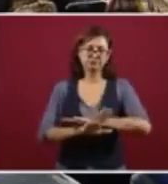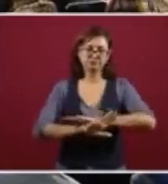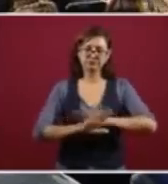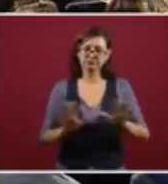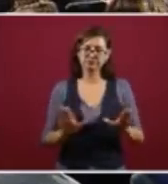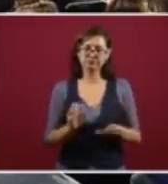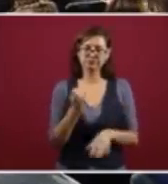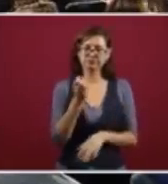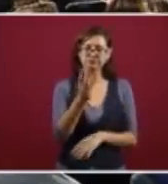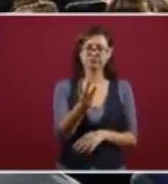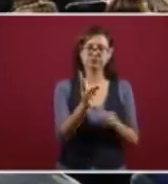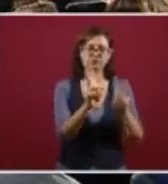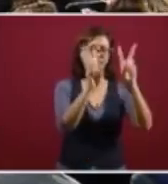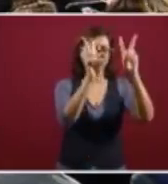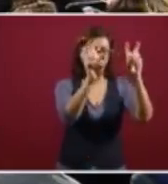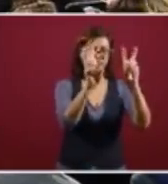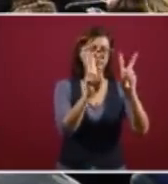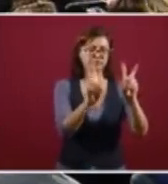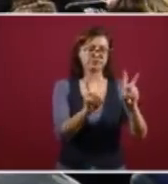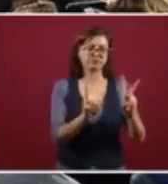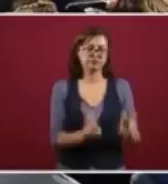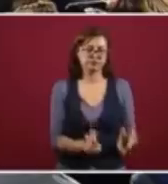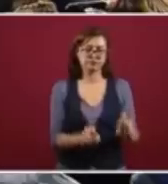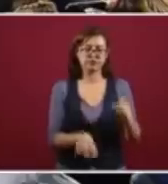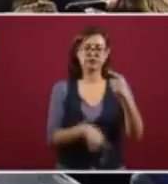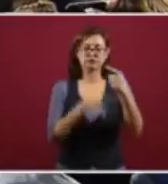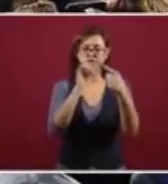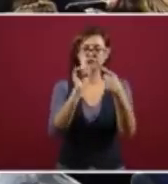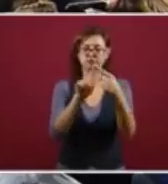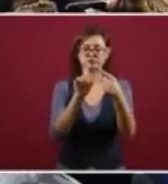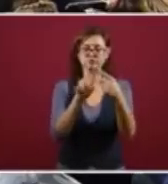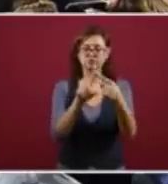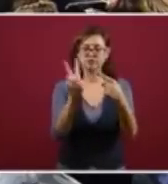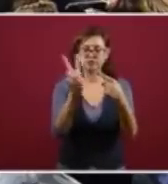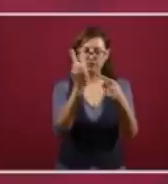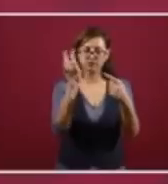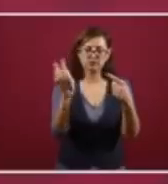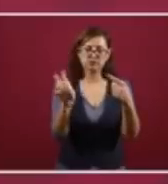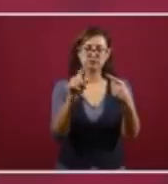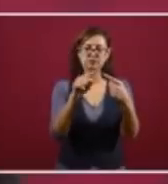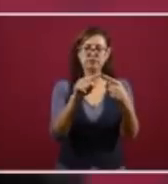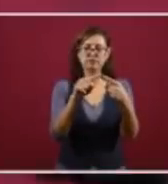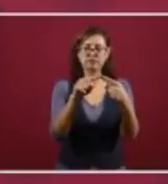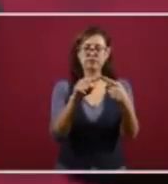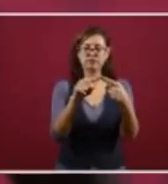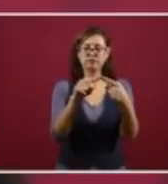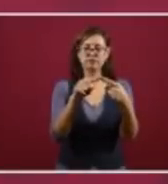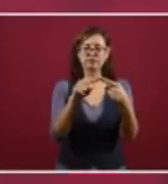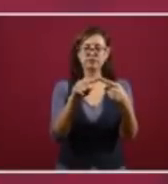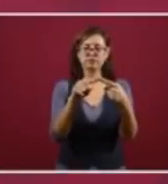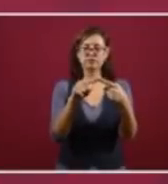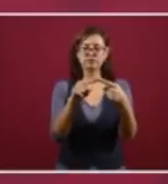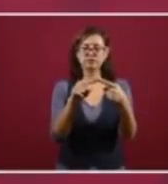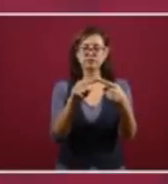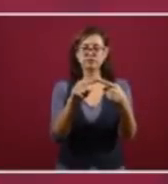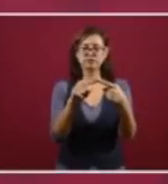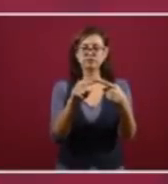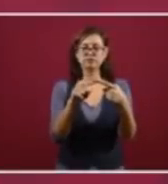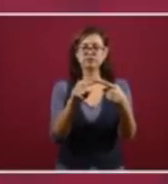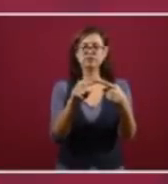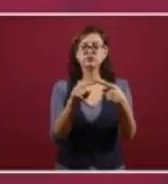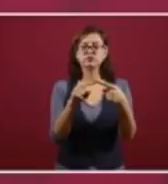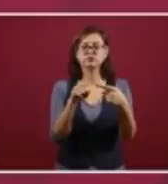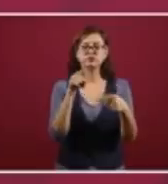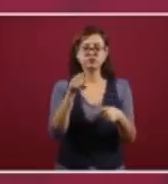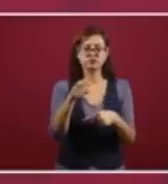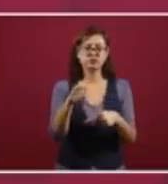tres temas? Uno, lo que se tiene en el equipo